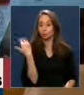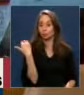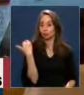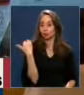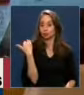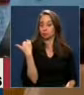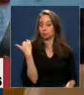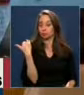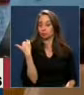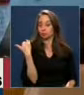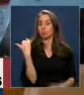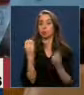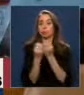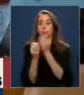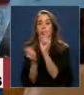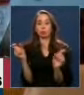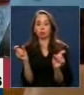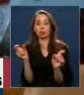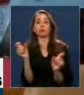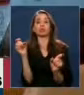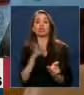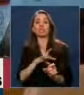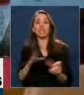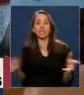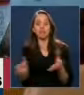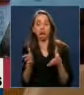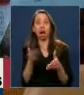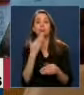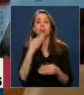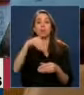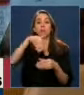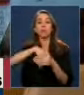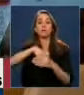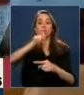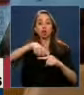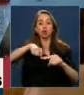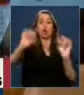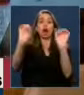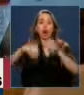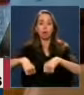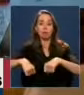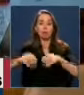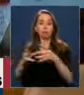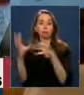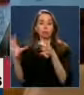octubre, un gran número de Chile Vamos también aprobamos. Muchas gracias, presidente.